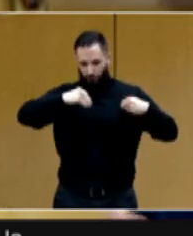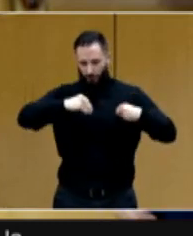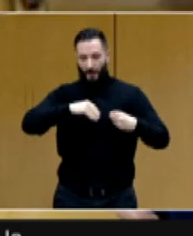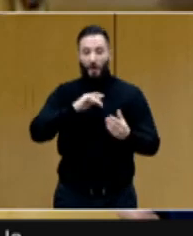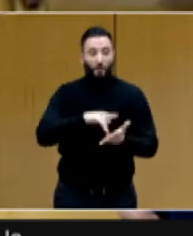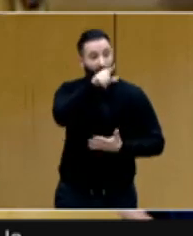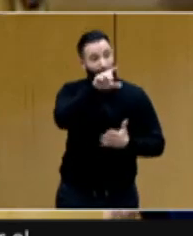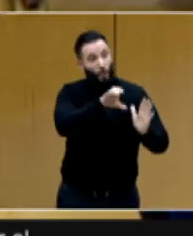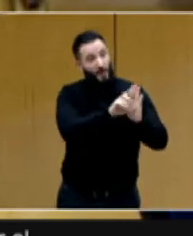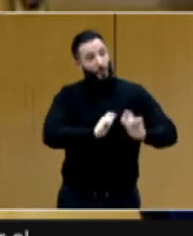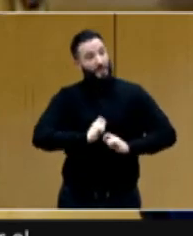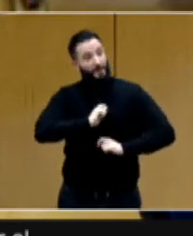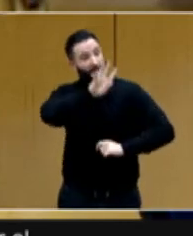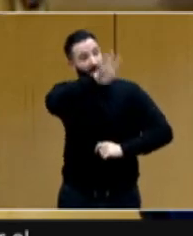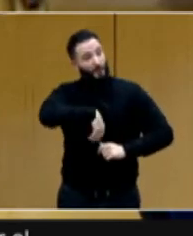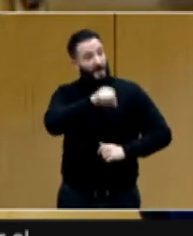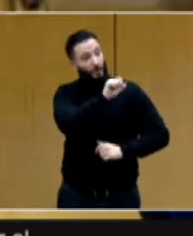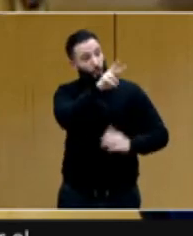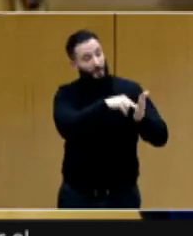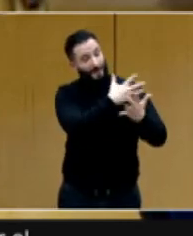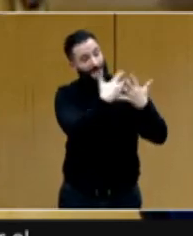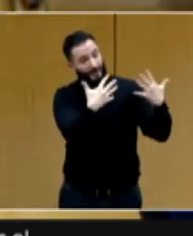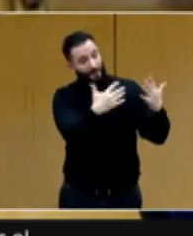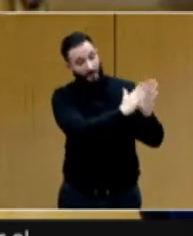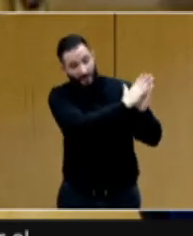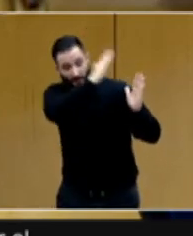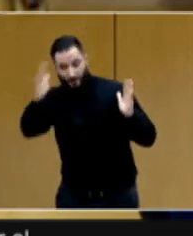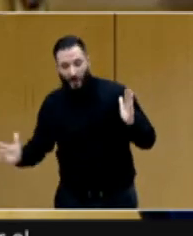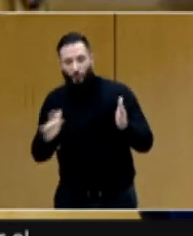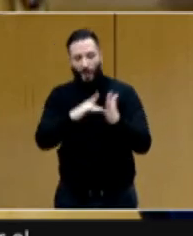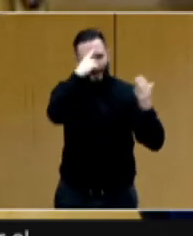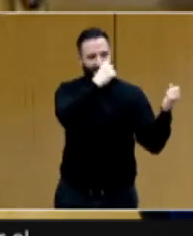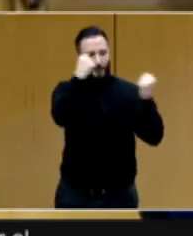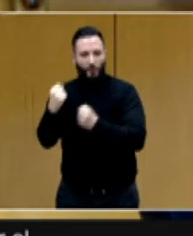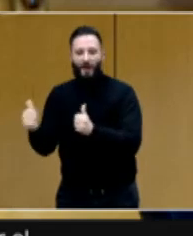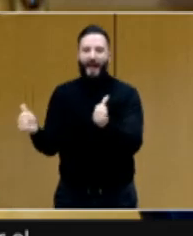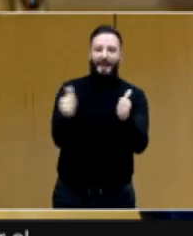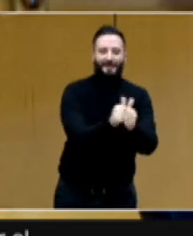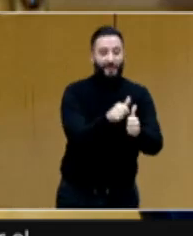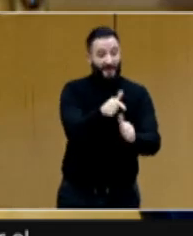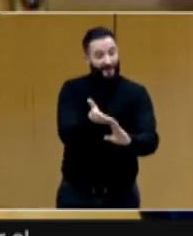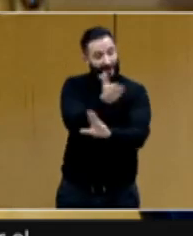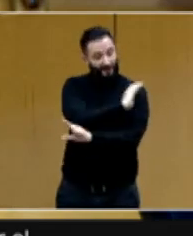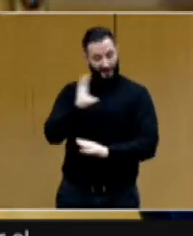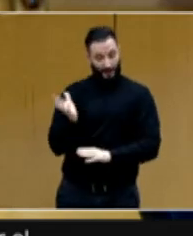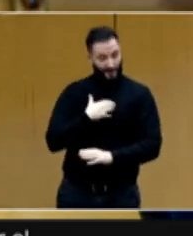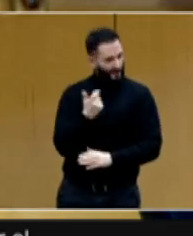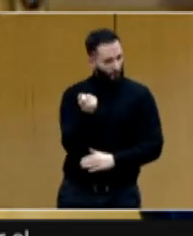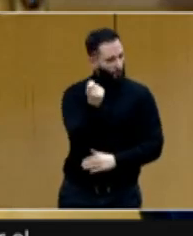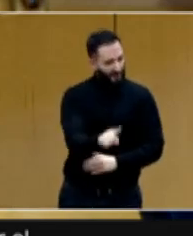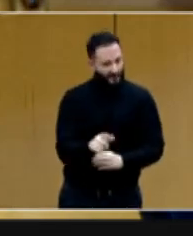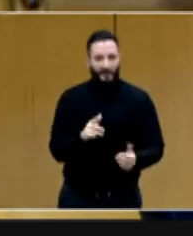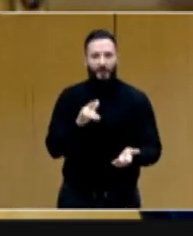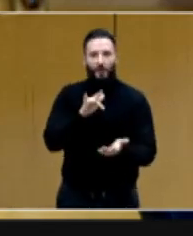desde 2010 existe la institución de la asistencia que no requería incapacitación y que ya respondía en gran medida a los